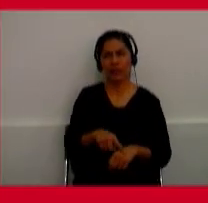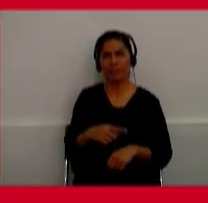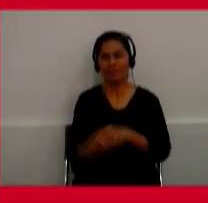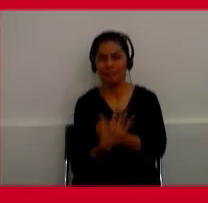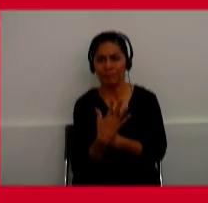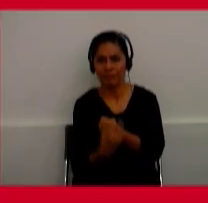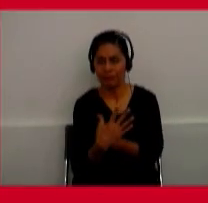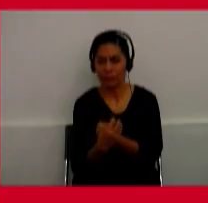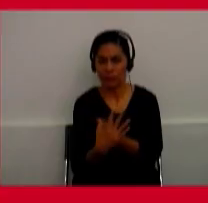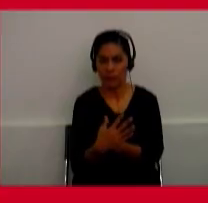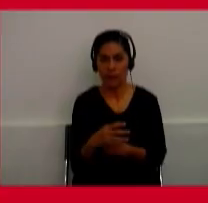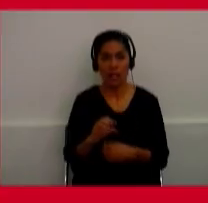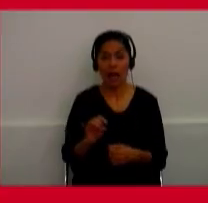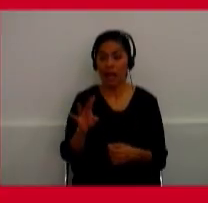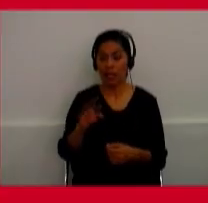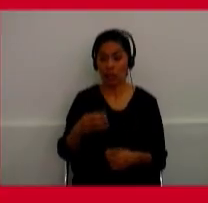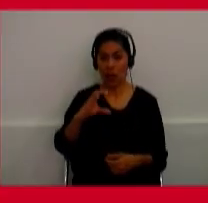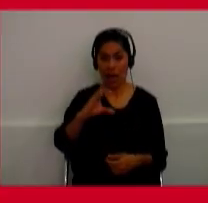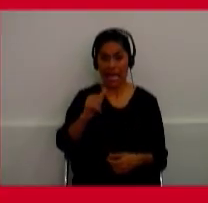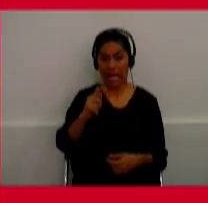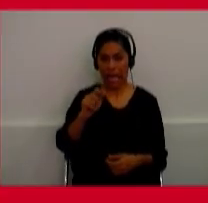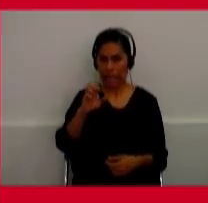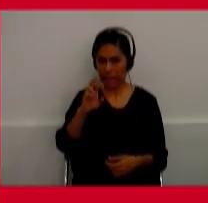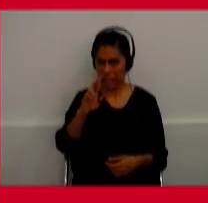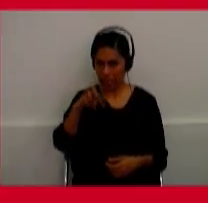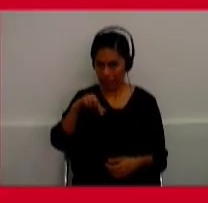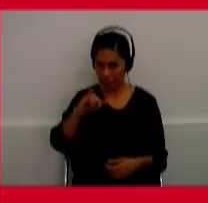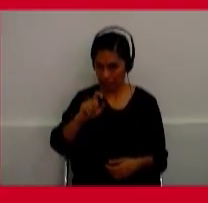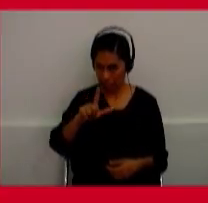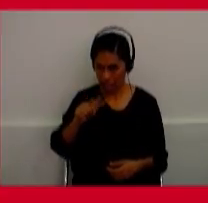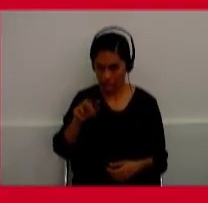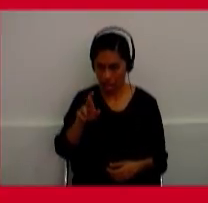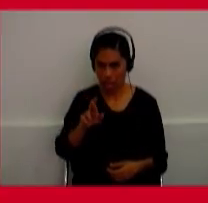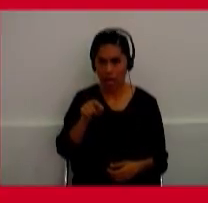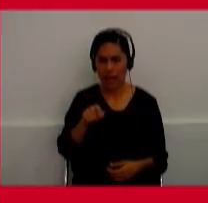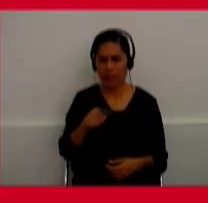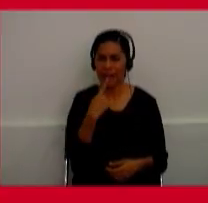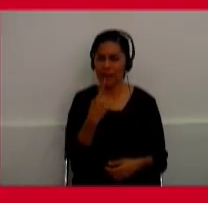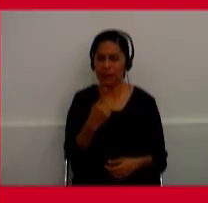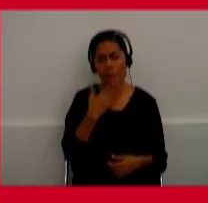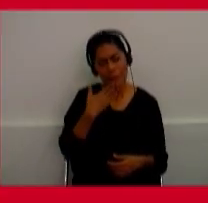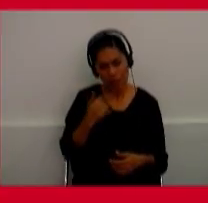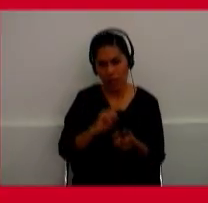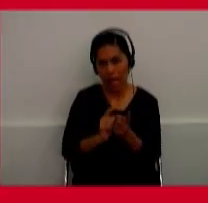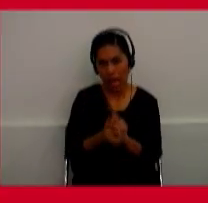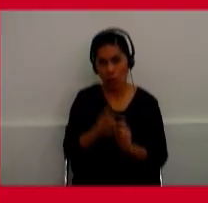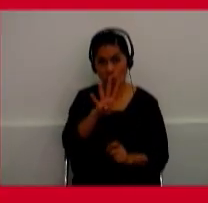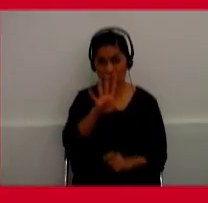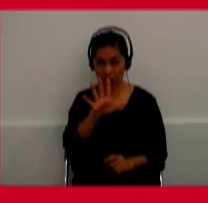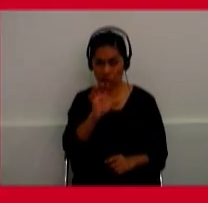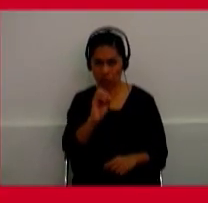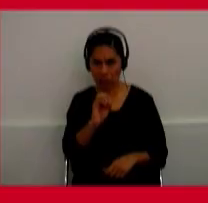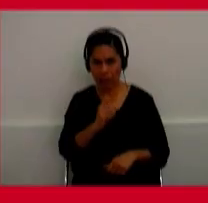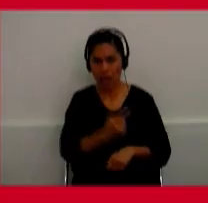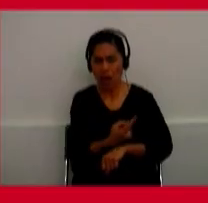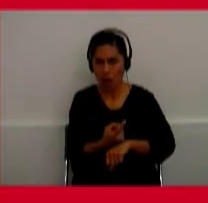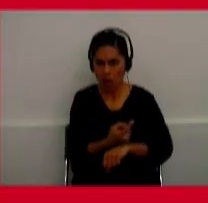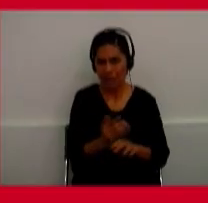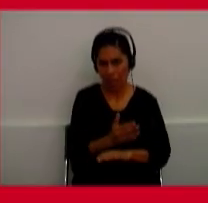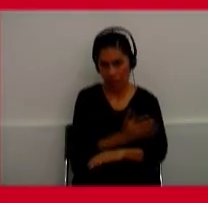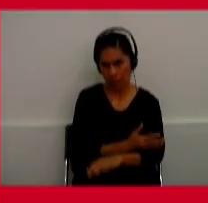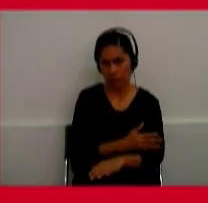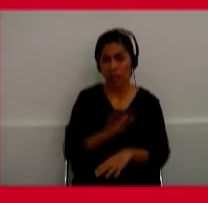recomendación que nos hizo Caterpillar y lo cambiamos cada 350 horas la frecuencia, con el objetivo también de hacer el cambio de aceite antes.